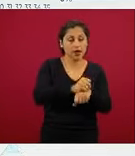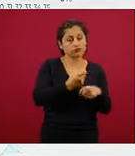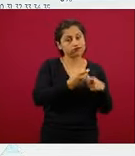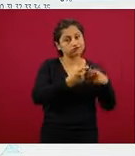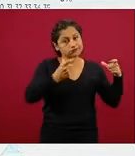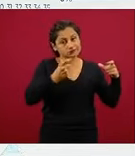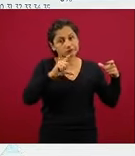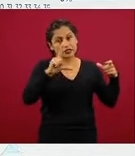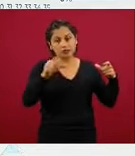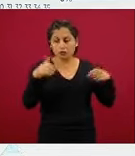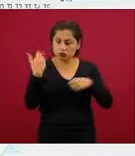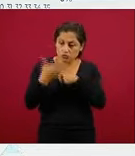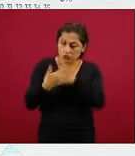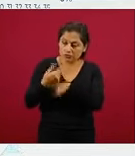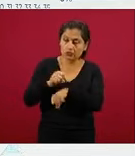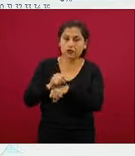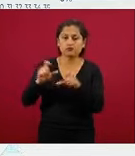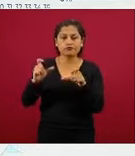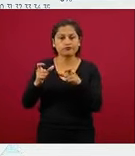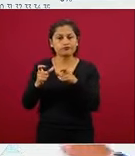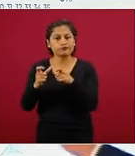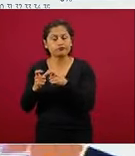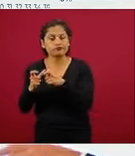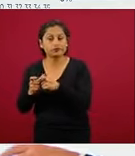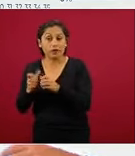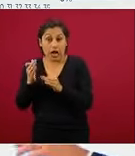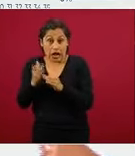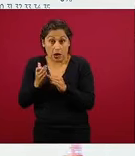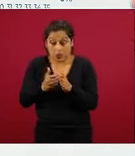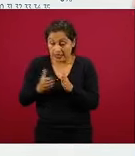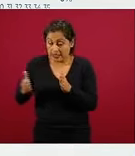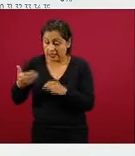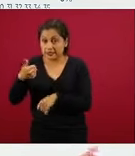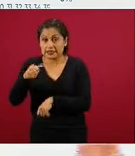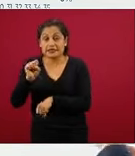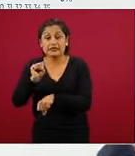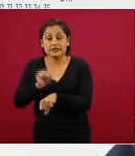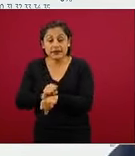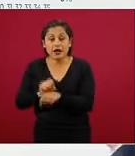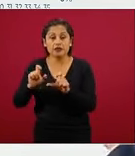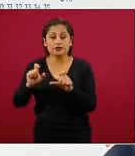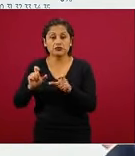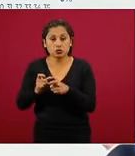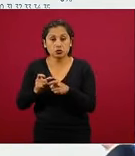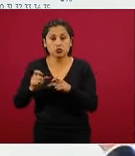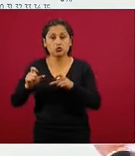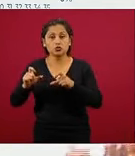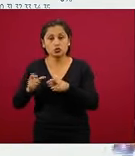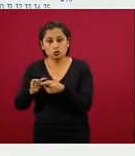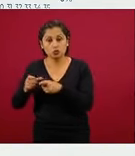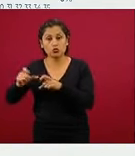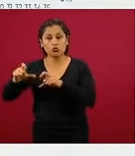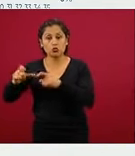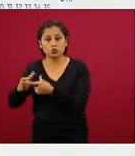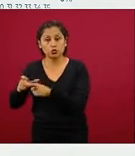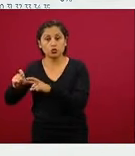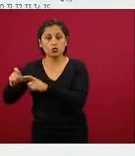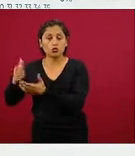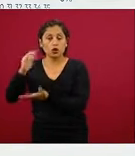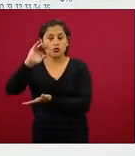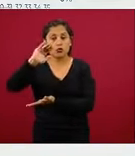ya en este momento 6 semanas consecutivas en donde tenemos reducción en el número de casos, o en